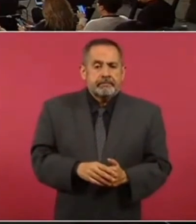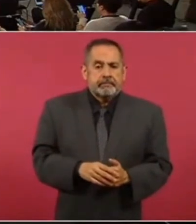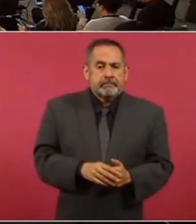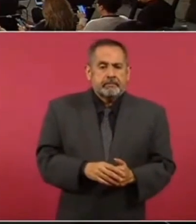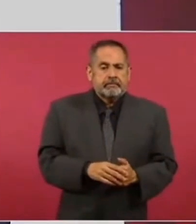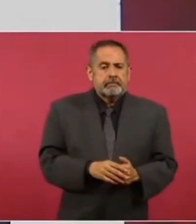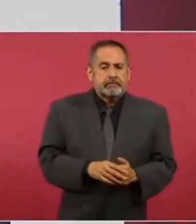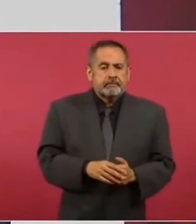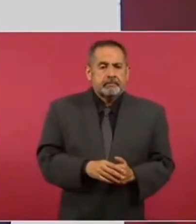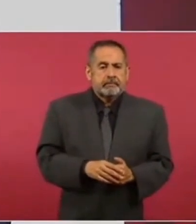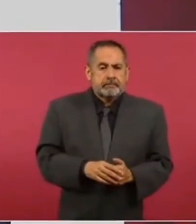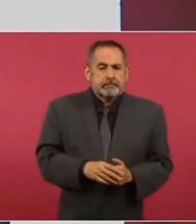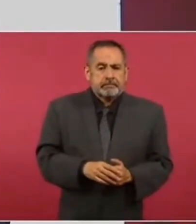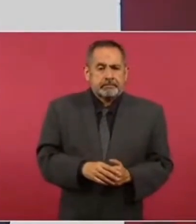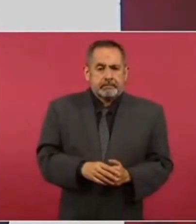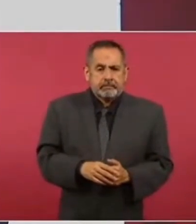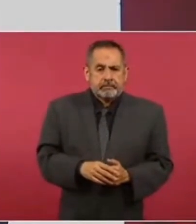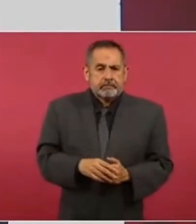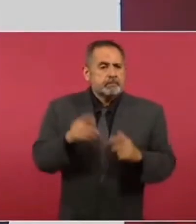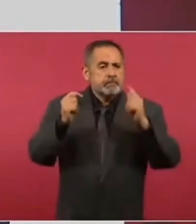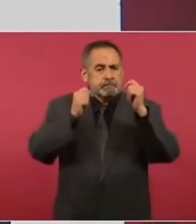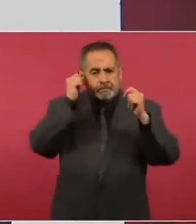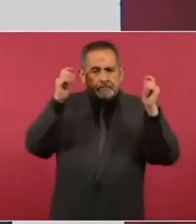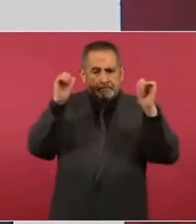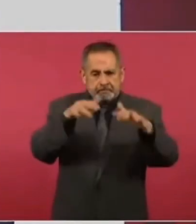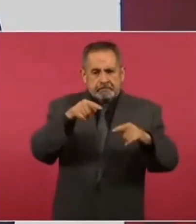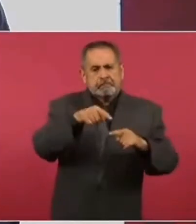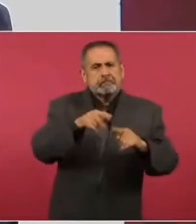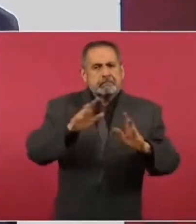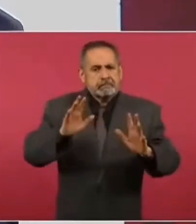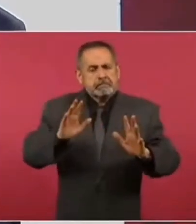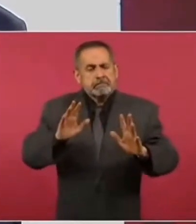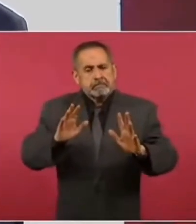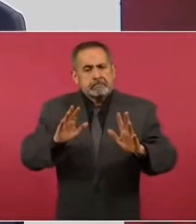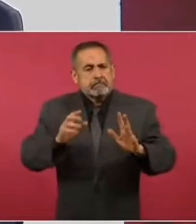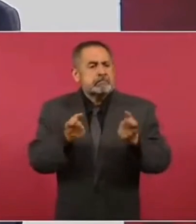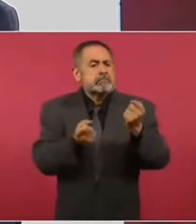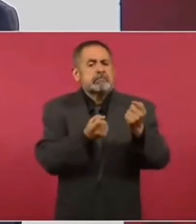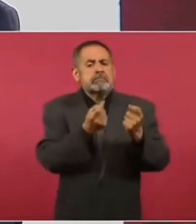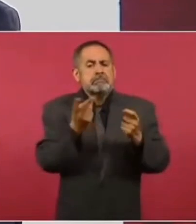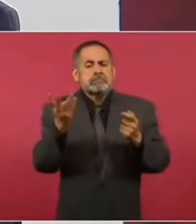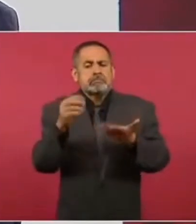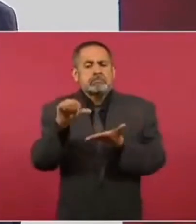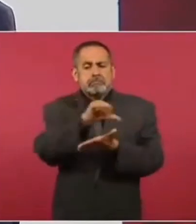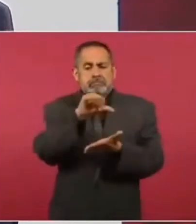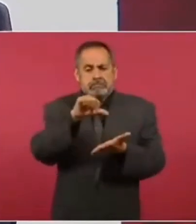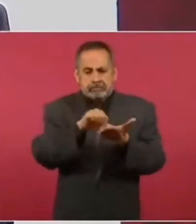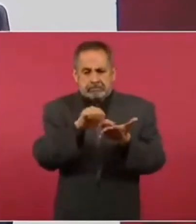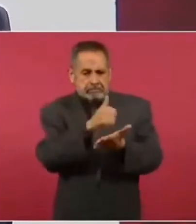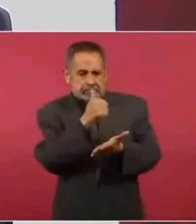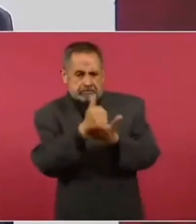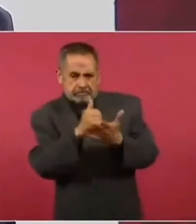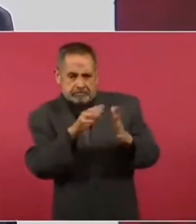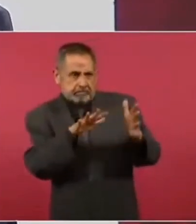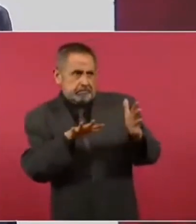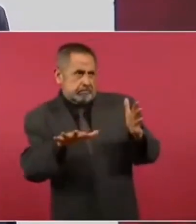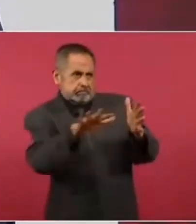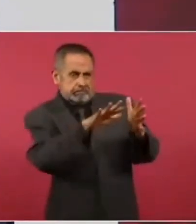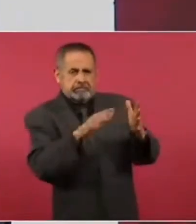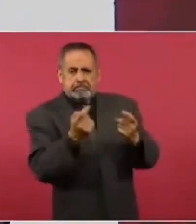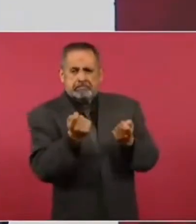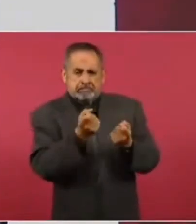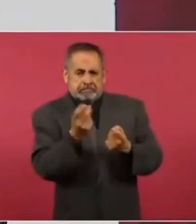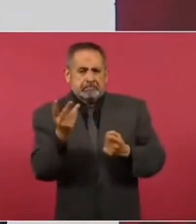o en los centros turísticos, en algunas ciudades del centro de la